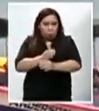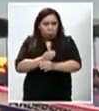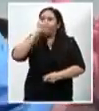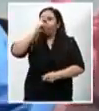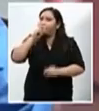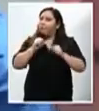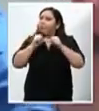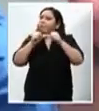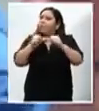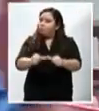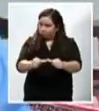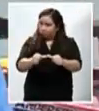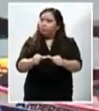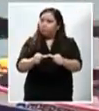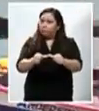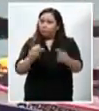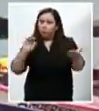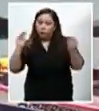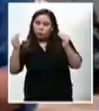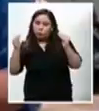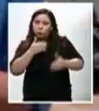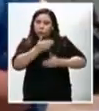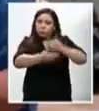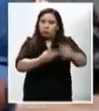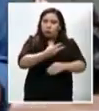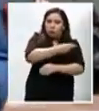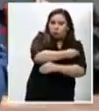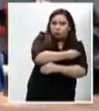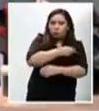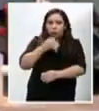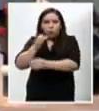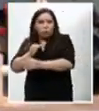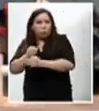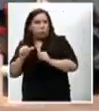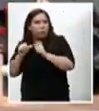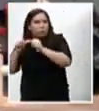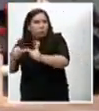debe de seguir en paralelo con el proceso de vacunación. Recuerde,